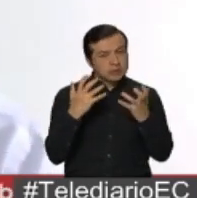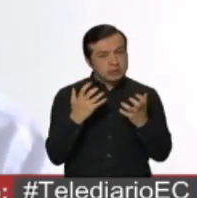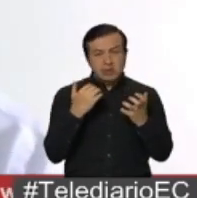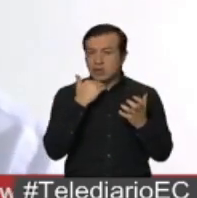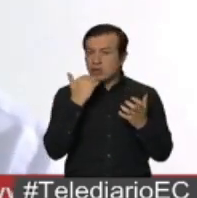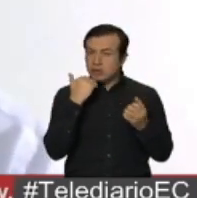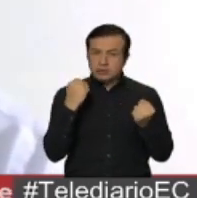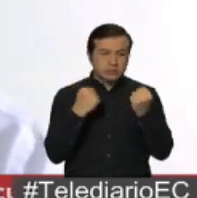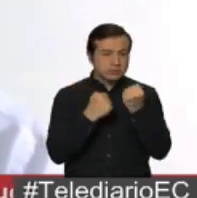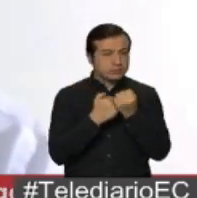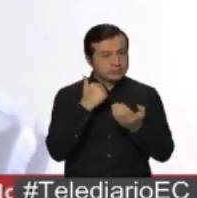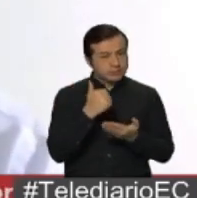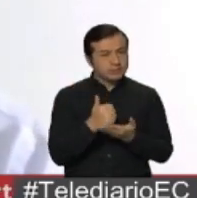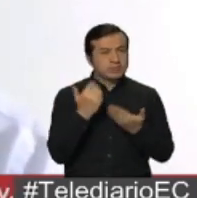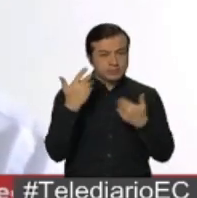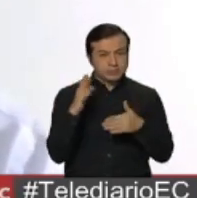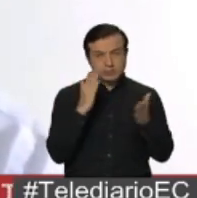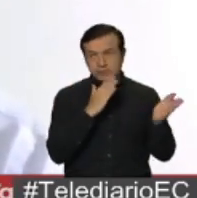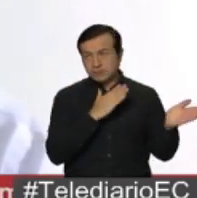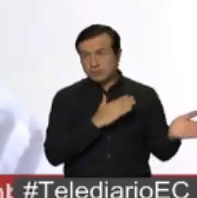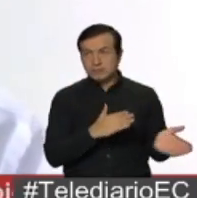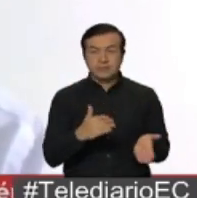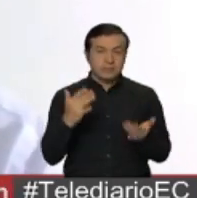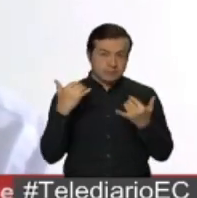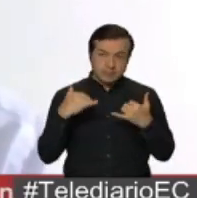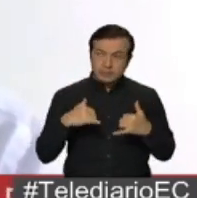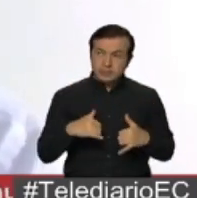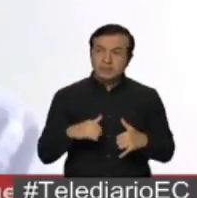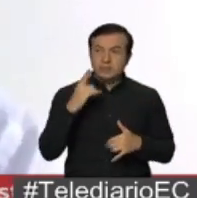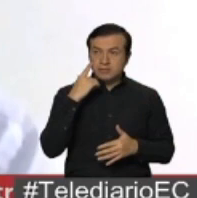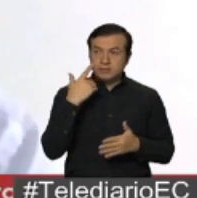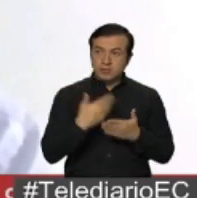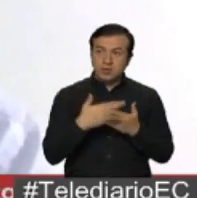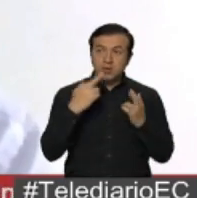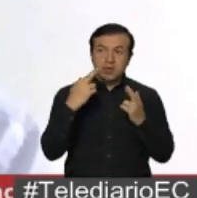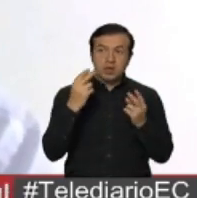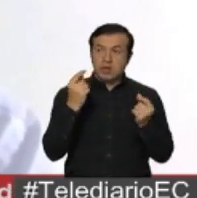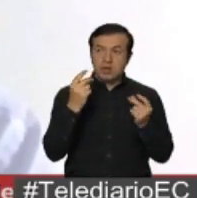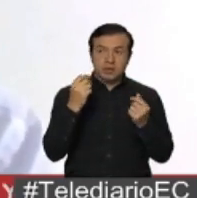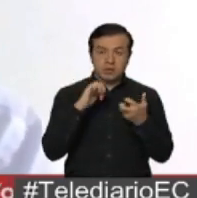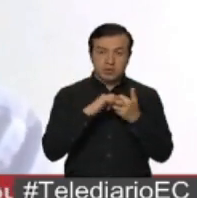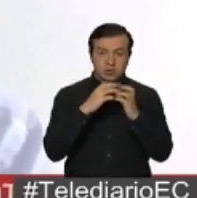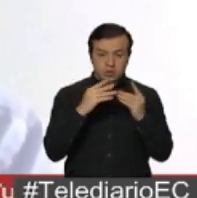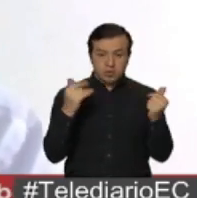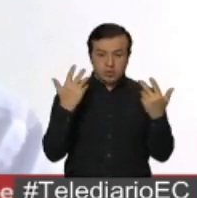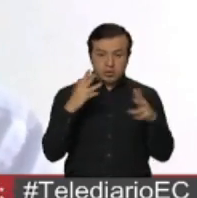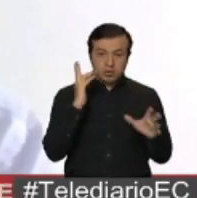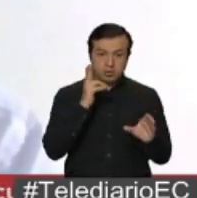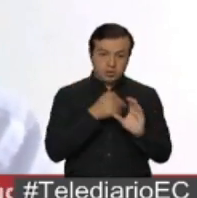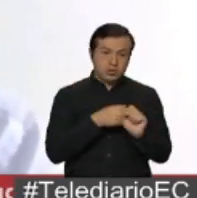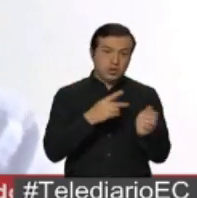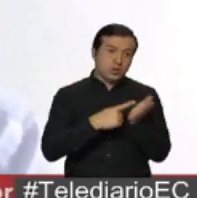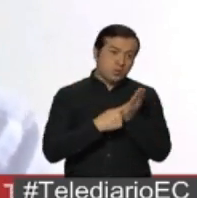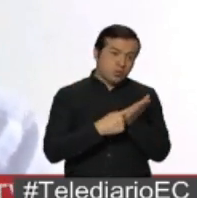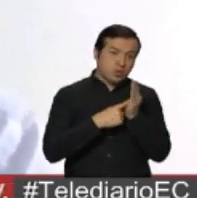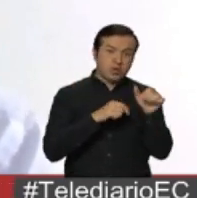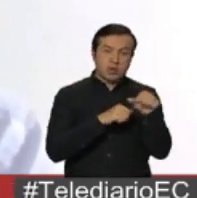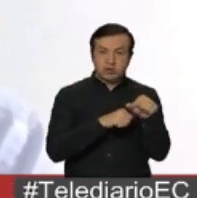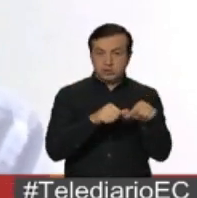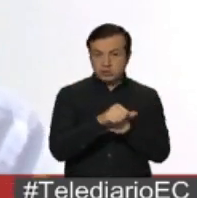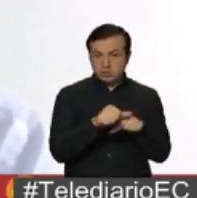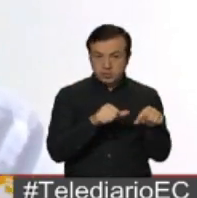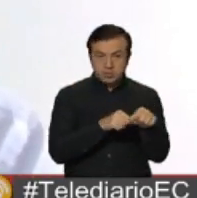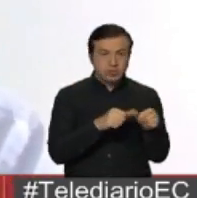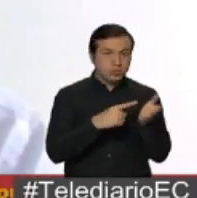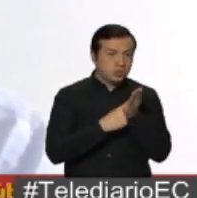contribuir y creo que lo he hecho que lo está haciendo y veremos pronto los resultados hemos participado en varios foros asesorando de manera